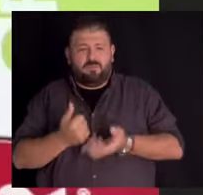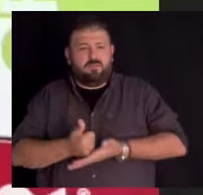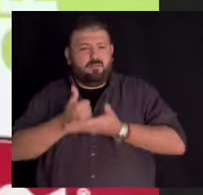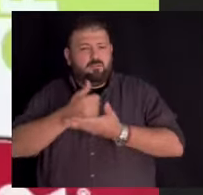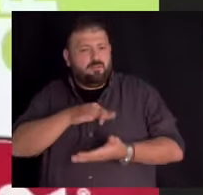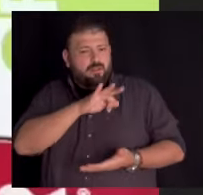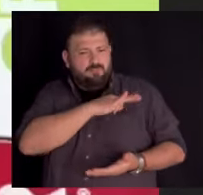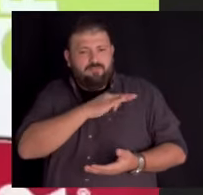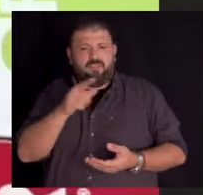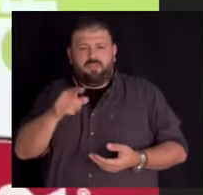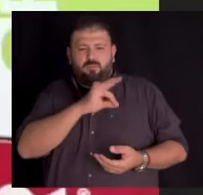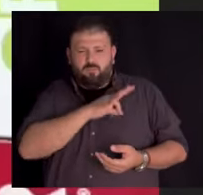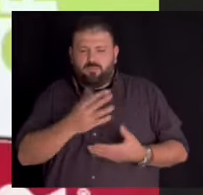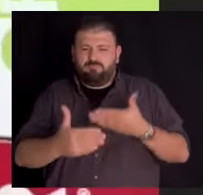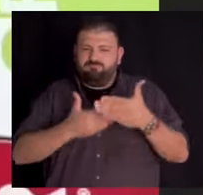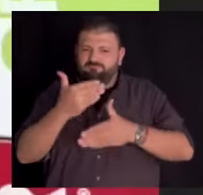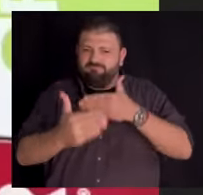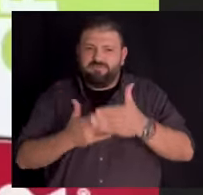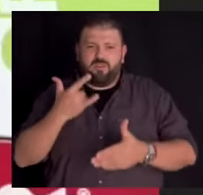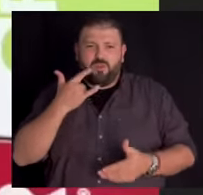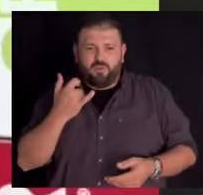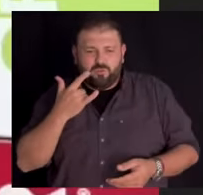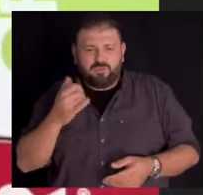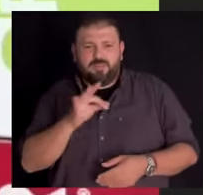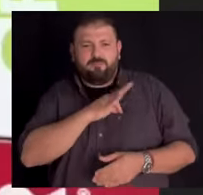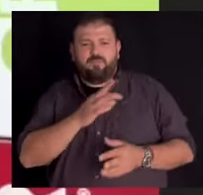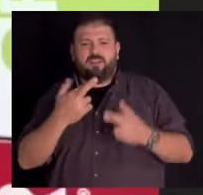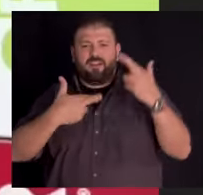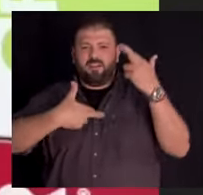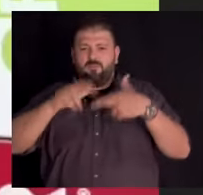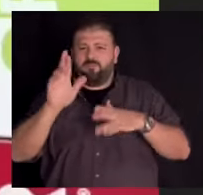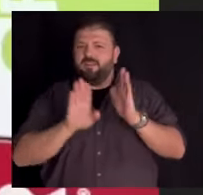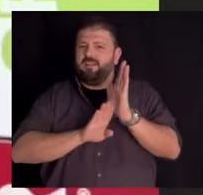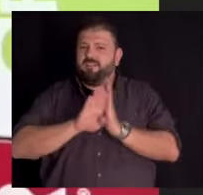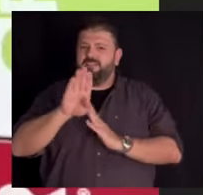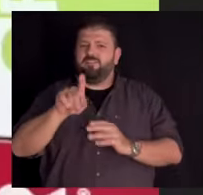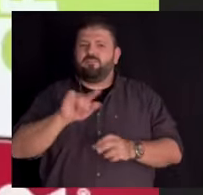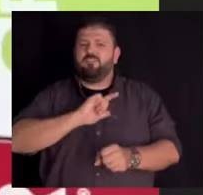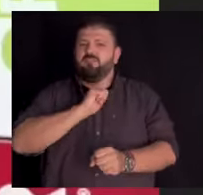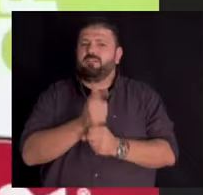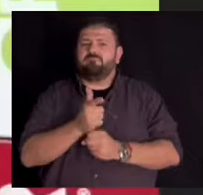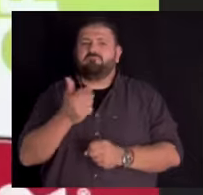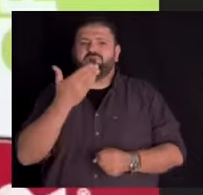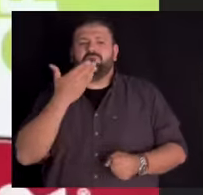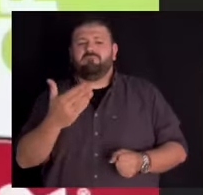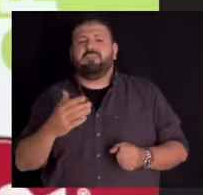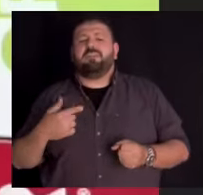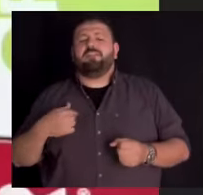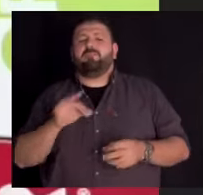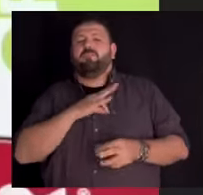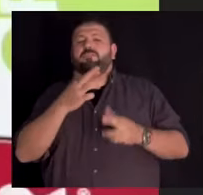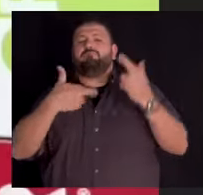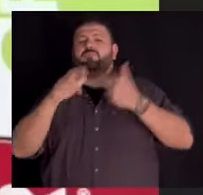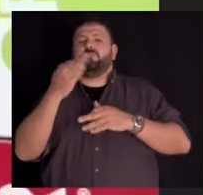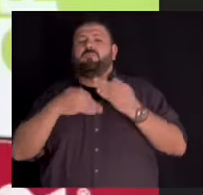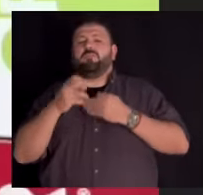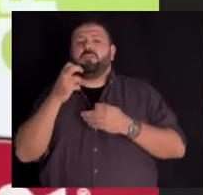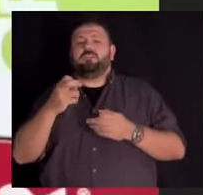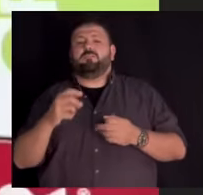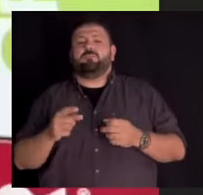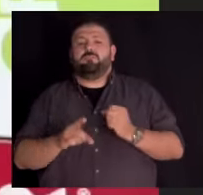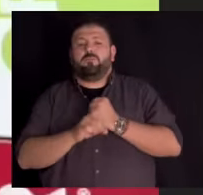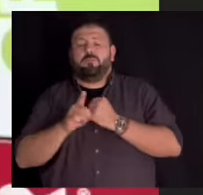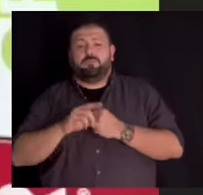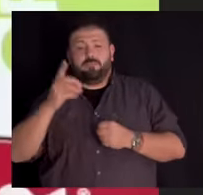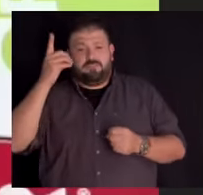productos de luchar, de triunfar y de todo. Y ahí es a donde vas a darte cuenta que vas a ser superior a esos problemas. Así que, pues que Dios te bendiga